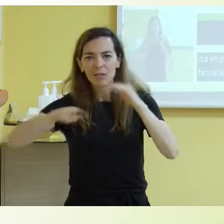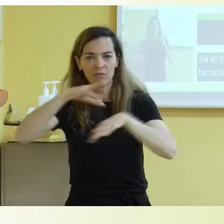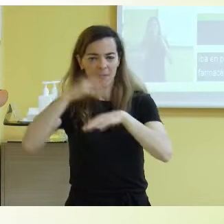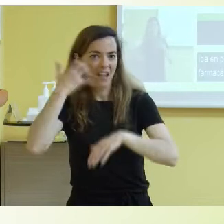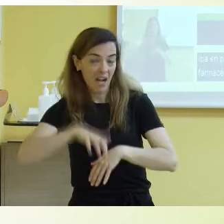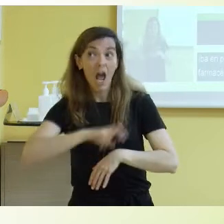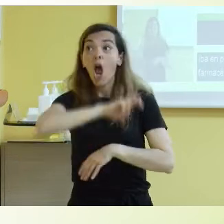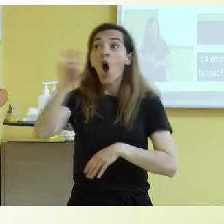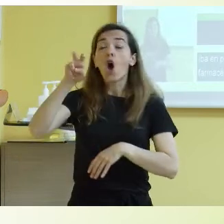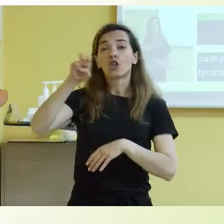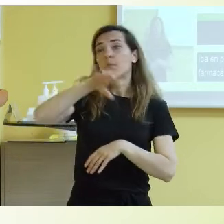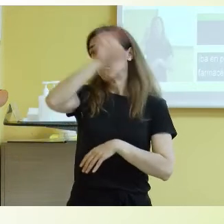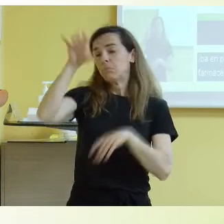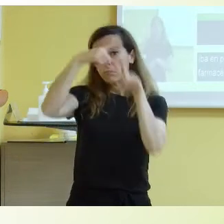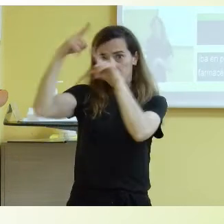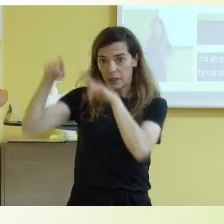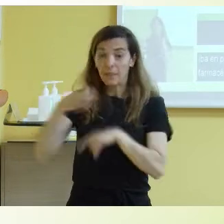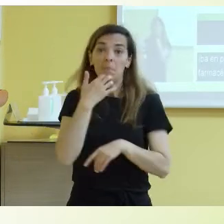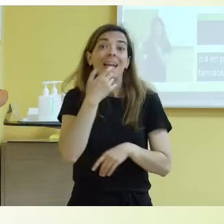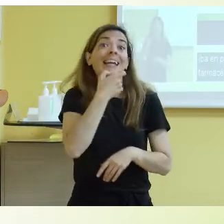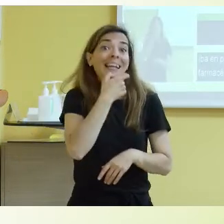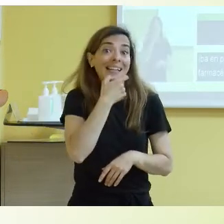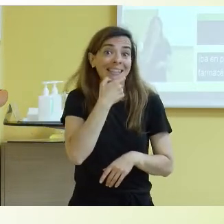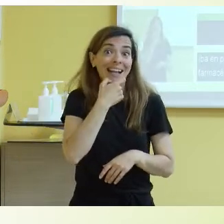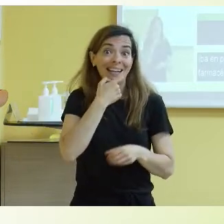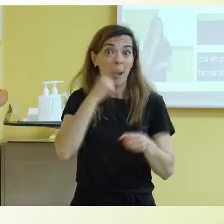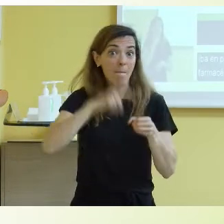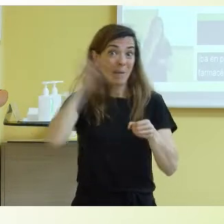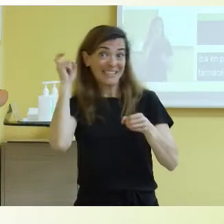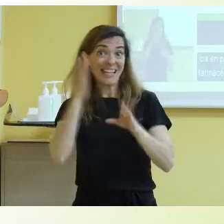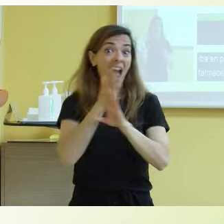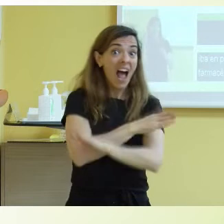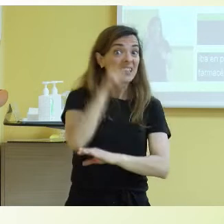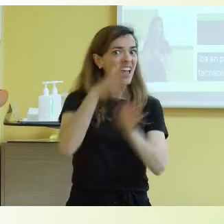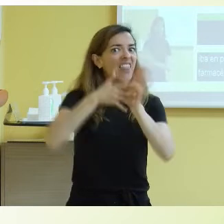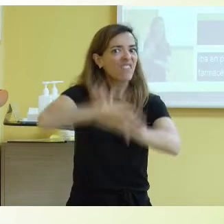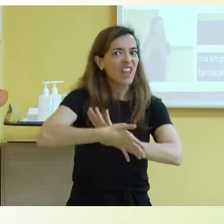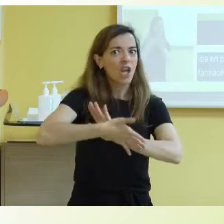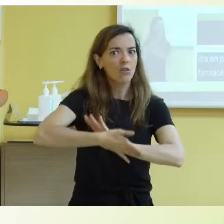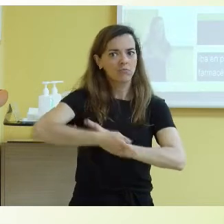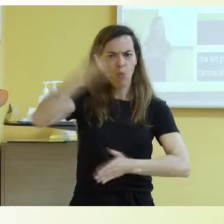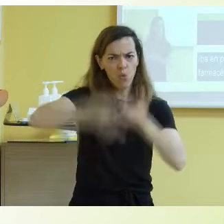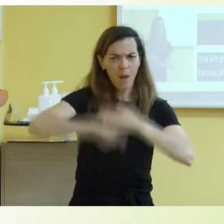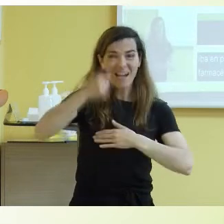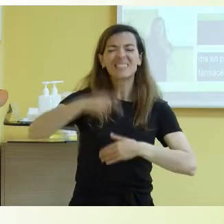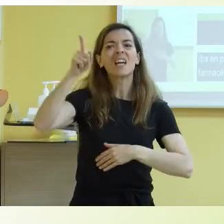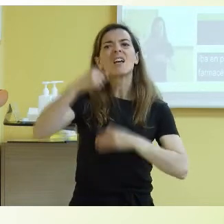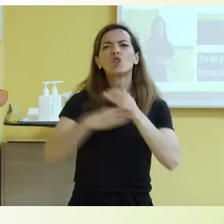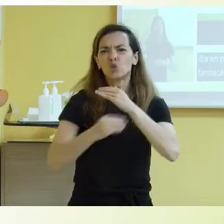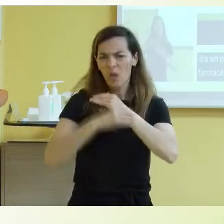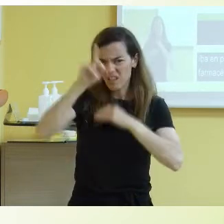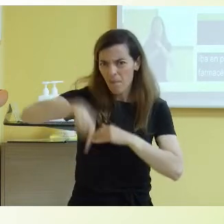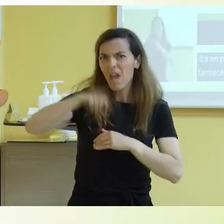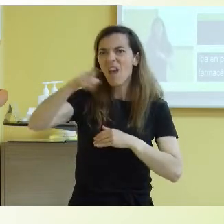europeo, un consenso europeo, pero Inglaterra, antes del Brexit, ellos tenían una definición mucho más estricta, también los suecos y